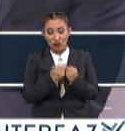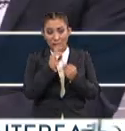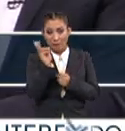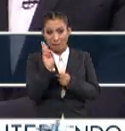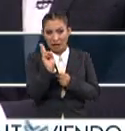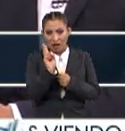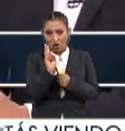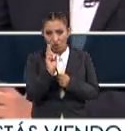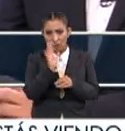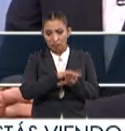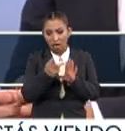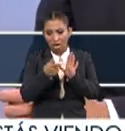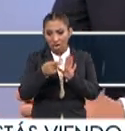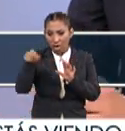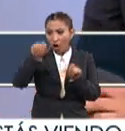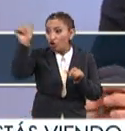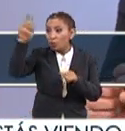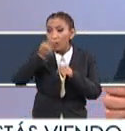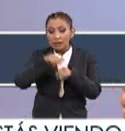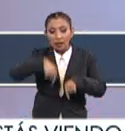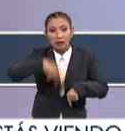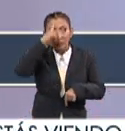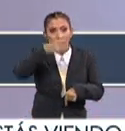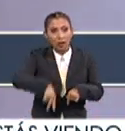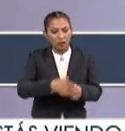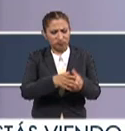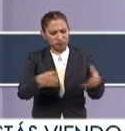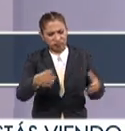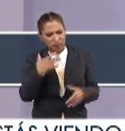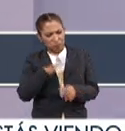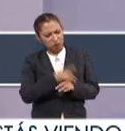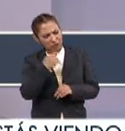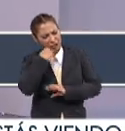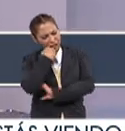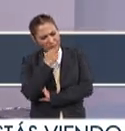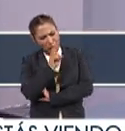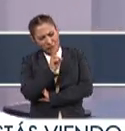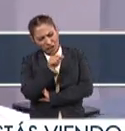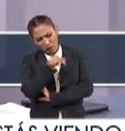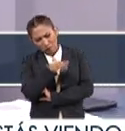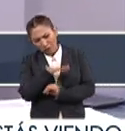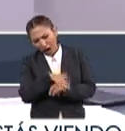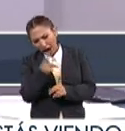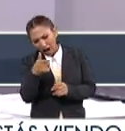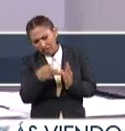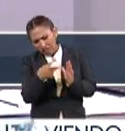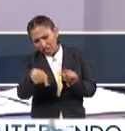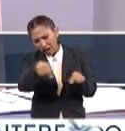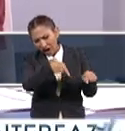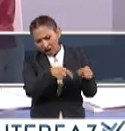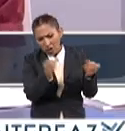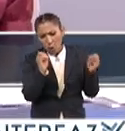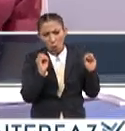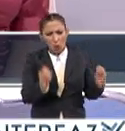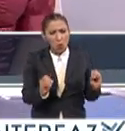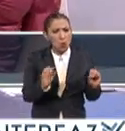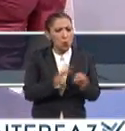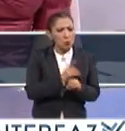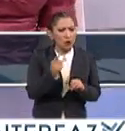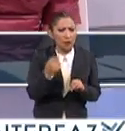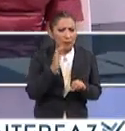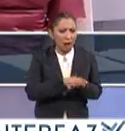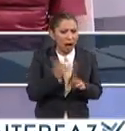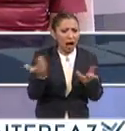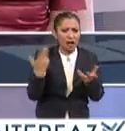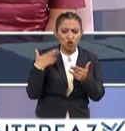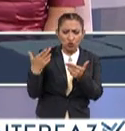virus. Es más frecuente que en otros países. No sabemos si es porque el virus sea más prevalente aquí o porque seamos